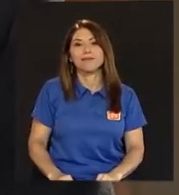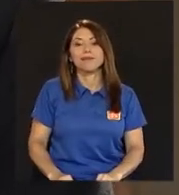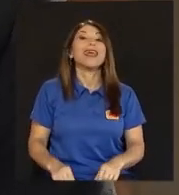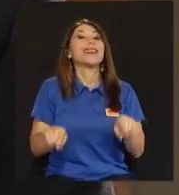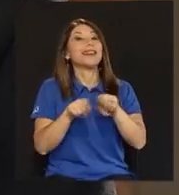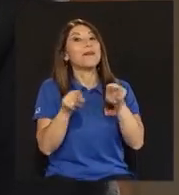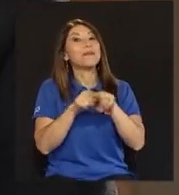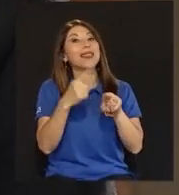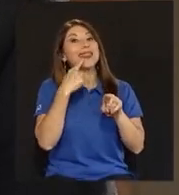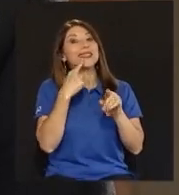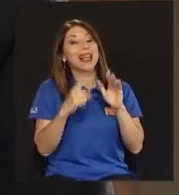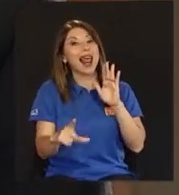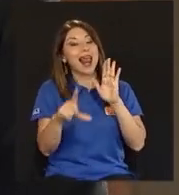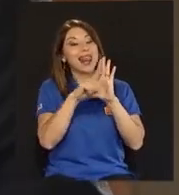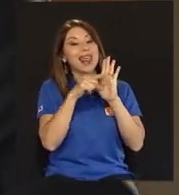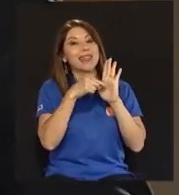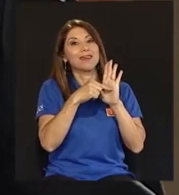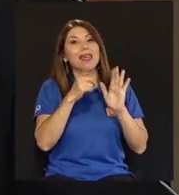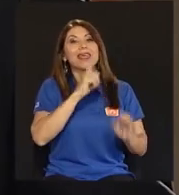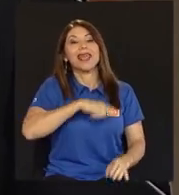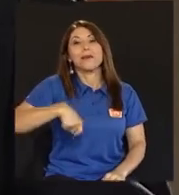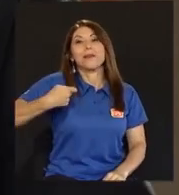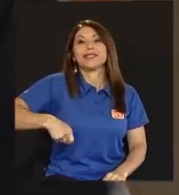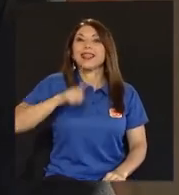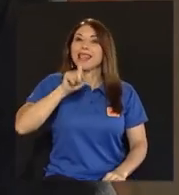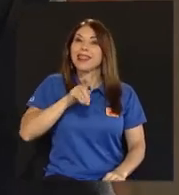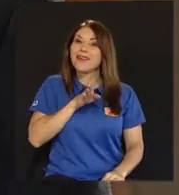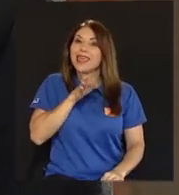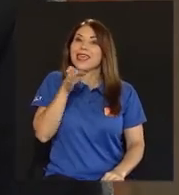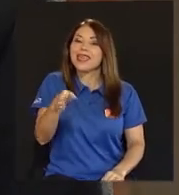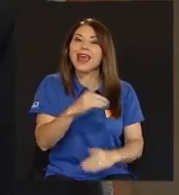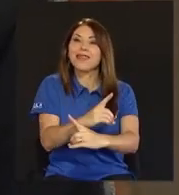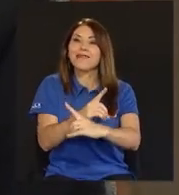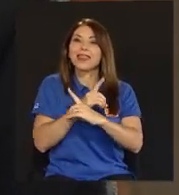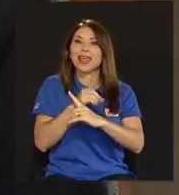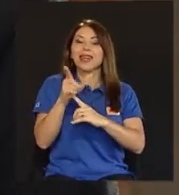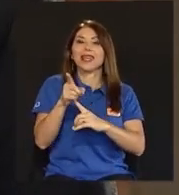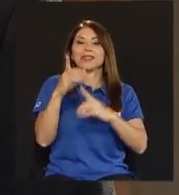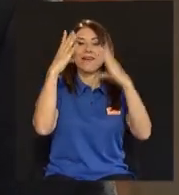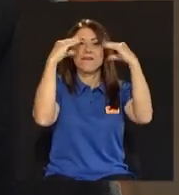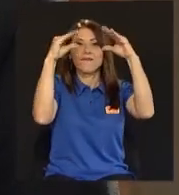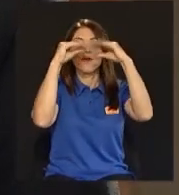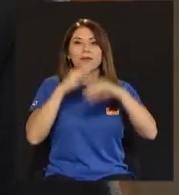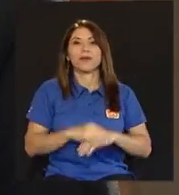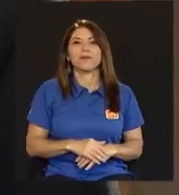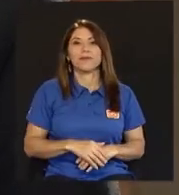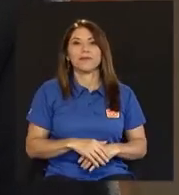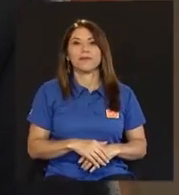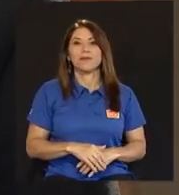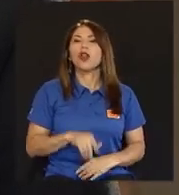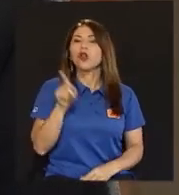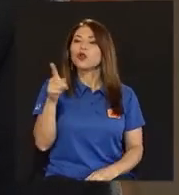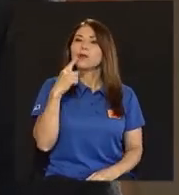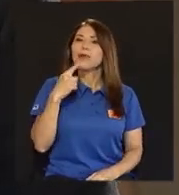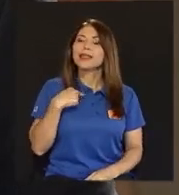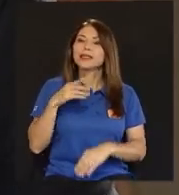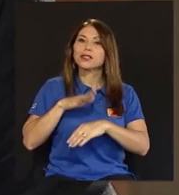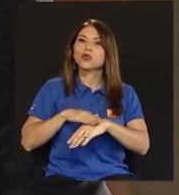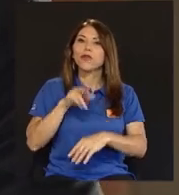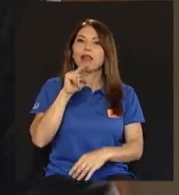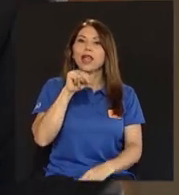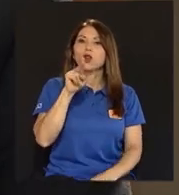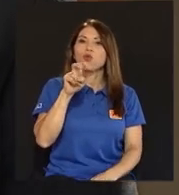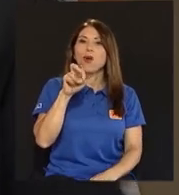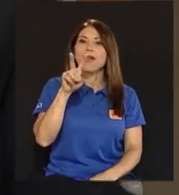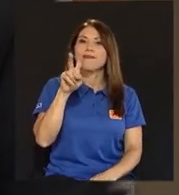interesante en la redacción de la ley, dice, tiene que ir a defender el informe. Y lo que usted me dice en Nueva Zelanda es